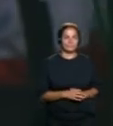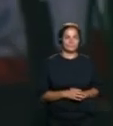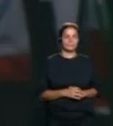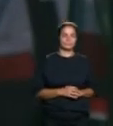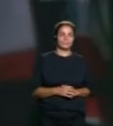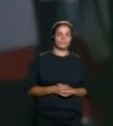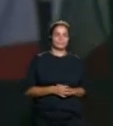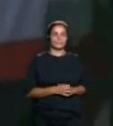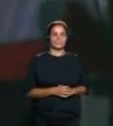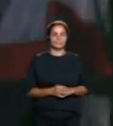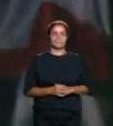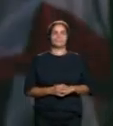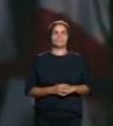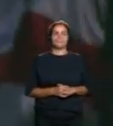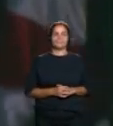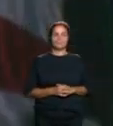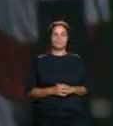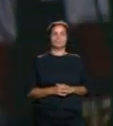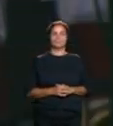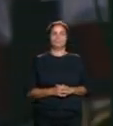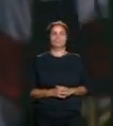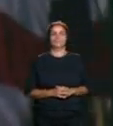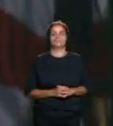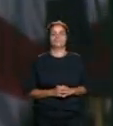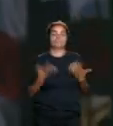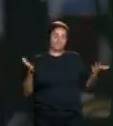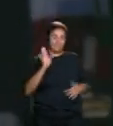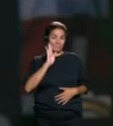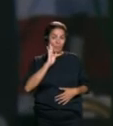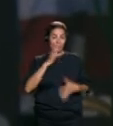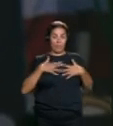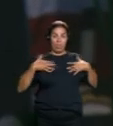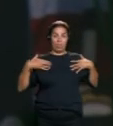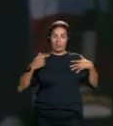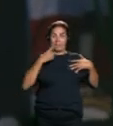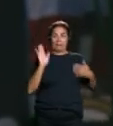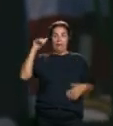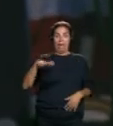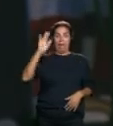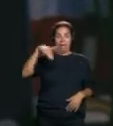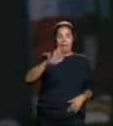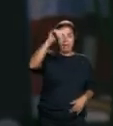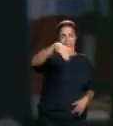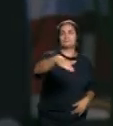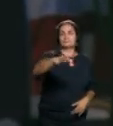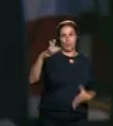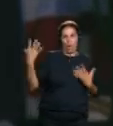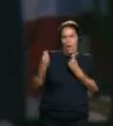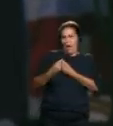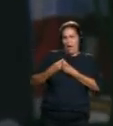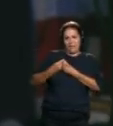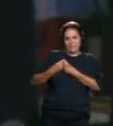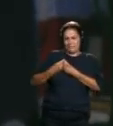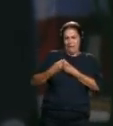Lo cierto es que, bueno, esa montaña rusa de emociones a la que hacía referencia nos ha acompañado hasta el último